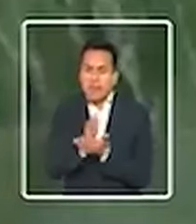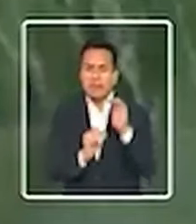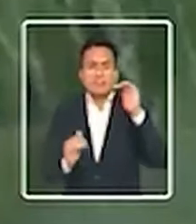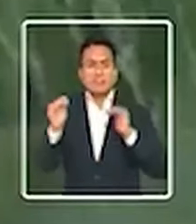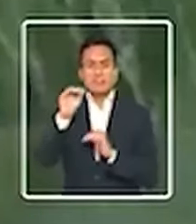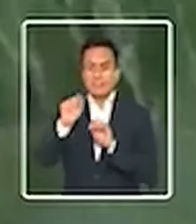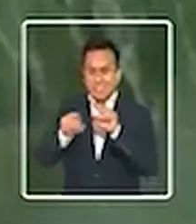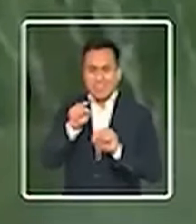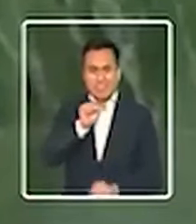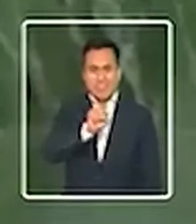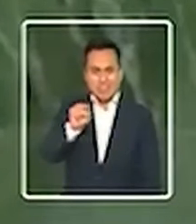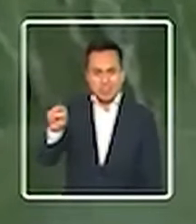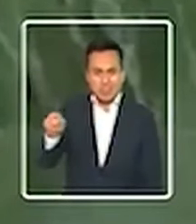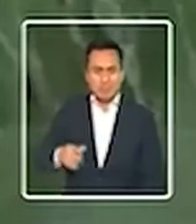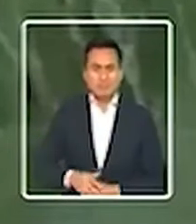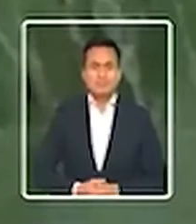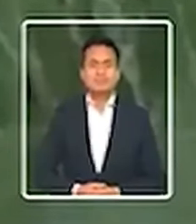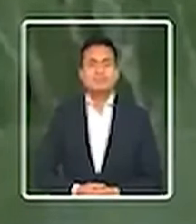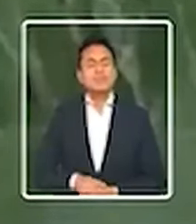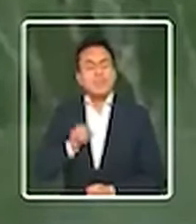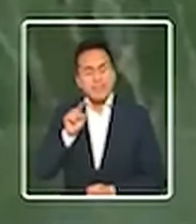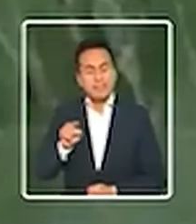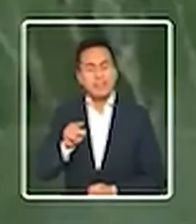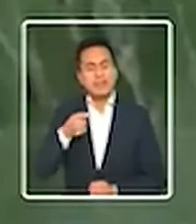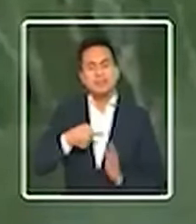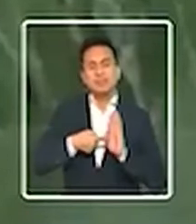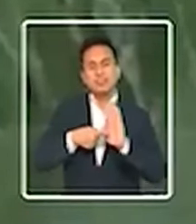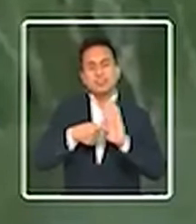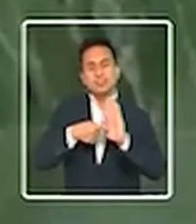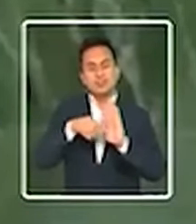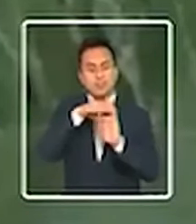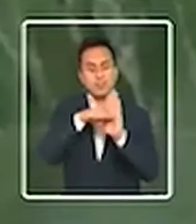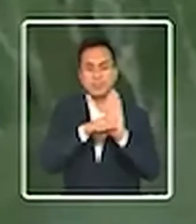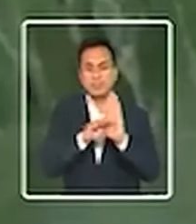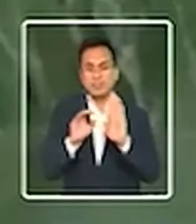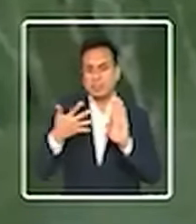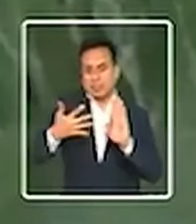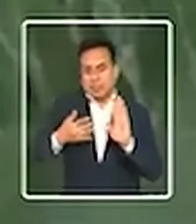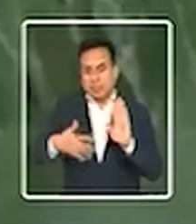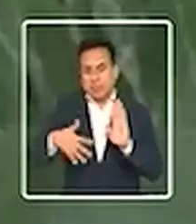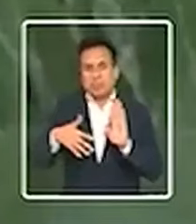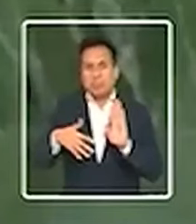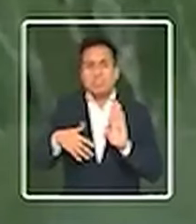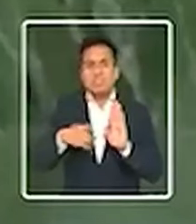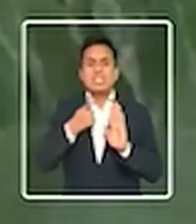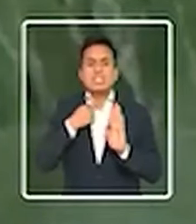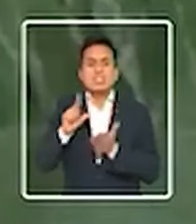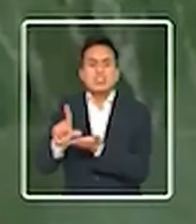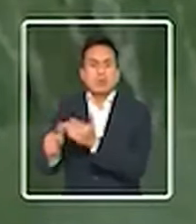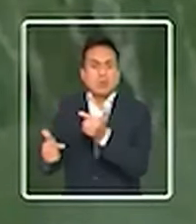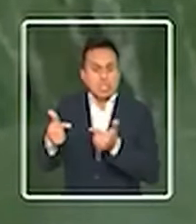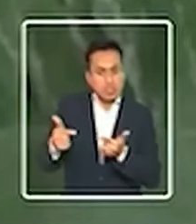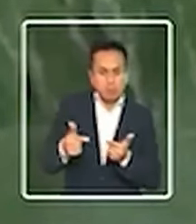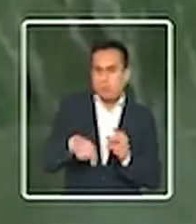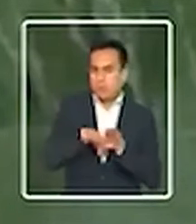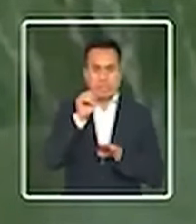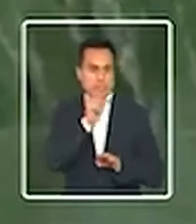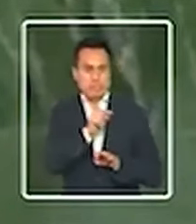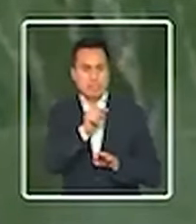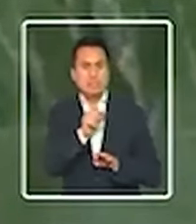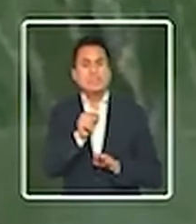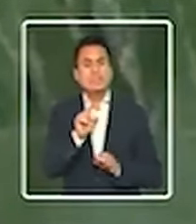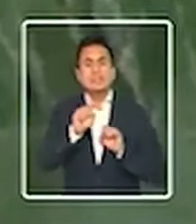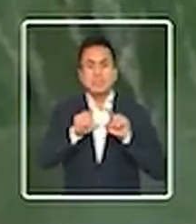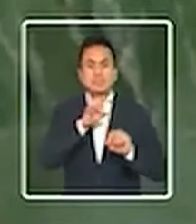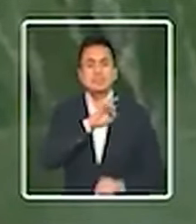para defenderlos. Esa es la posición de principios, más allá de cualquier interés geopolítico, que defendemos